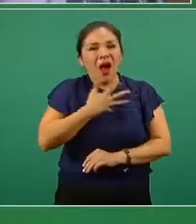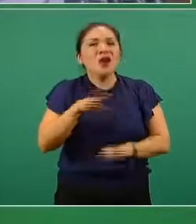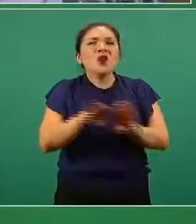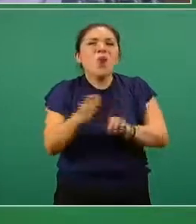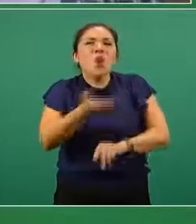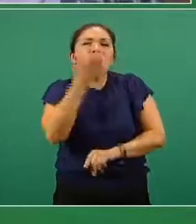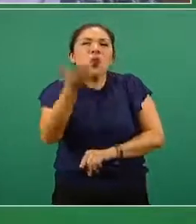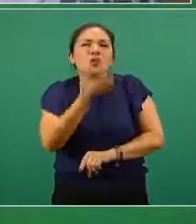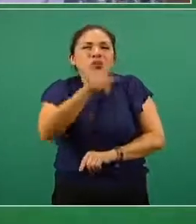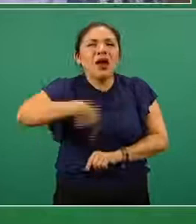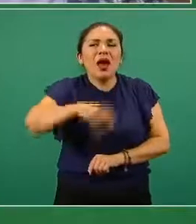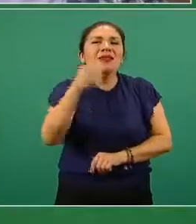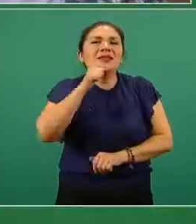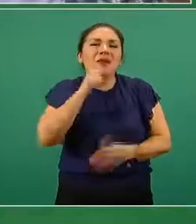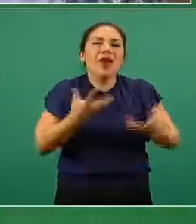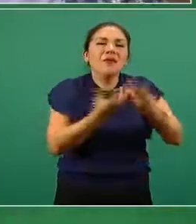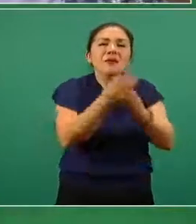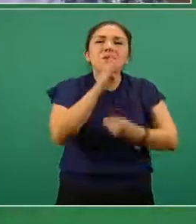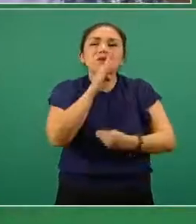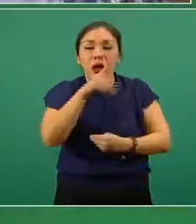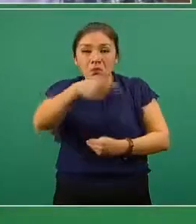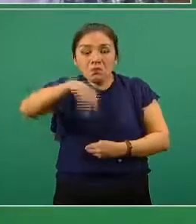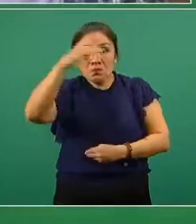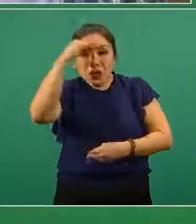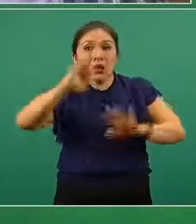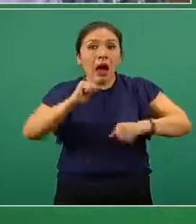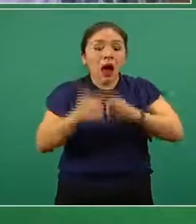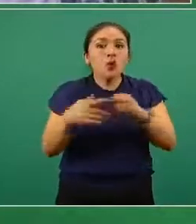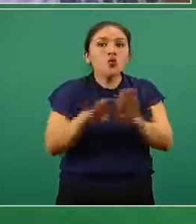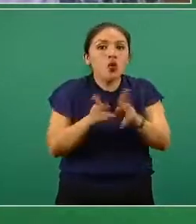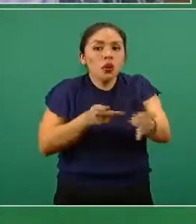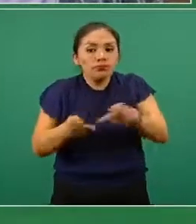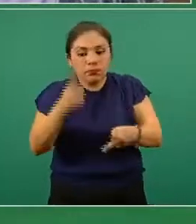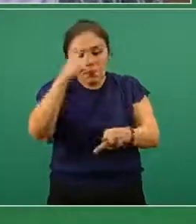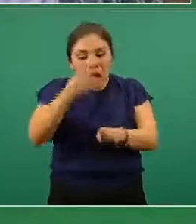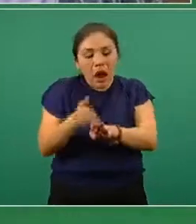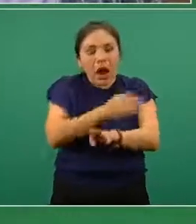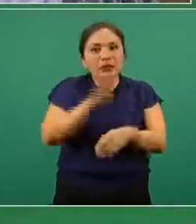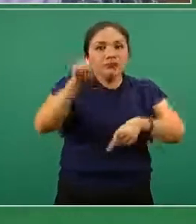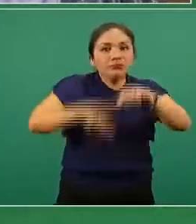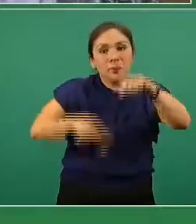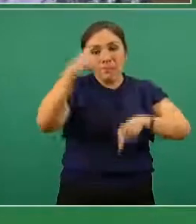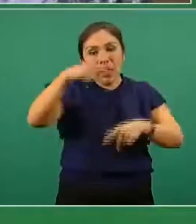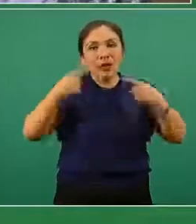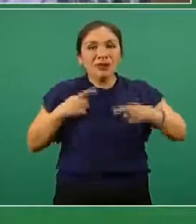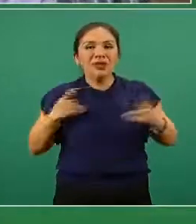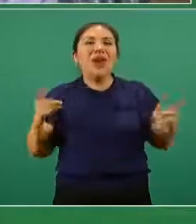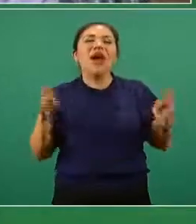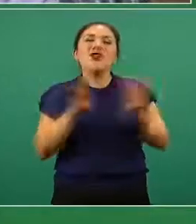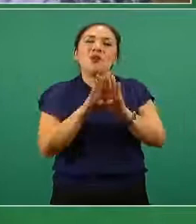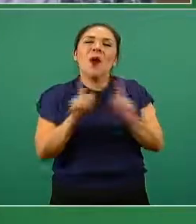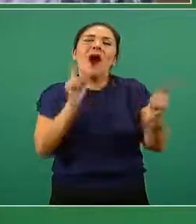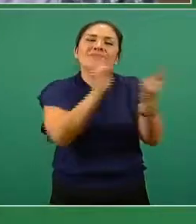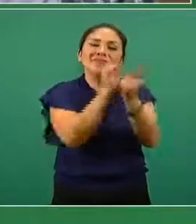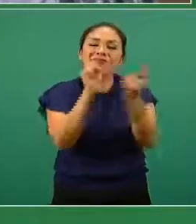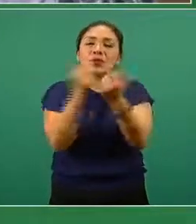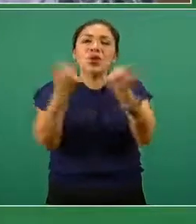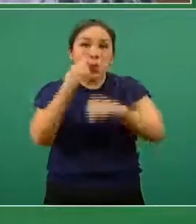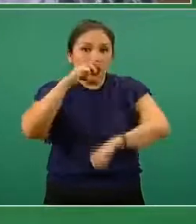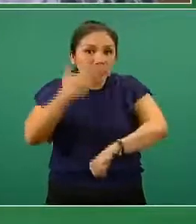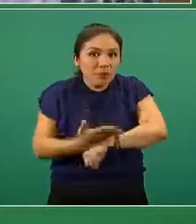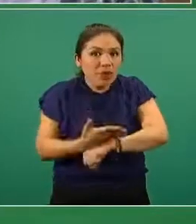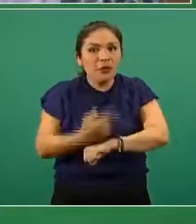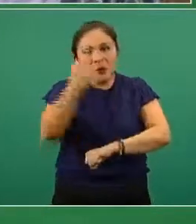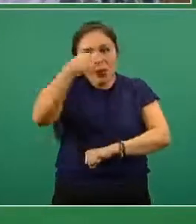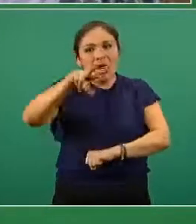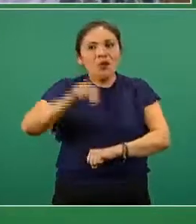de campaña para prevenir y para que la gente lleve celebraciones de manera responsable, ¿no? O que no lleve celebraciones de alguna manera.